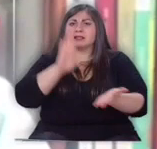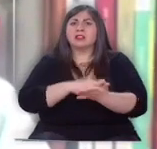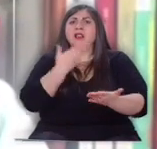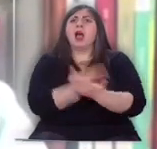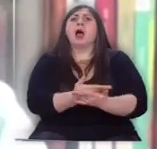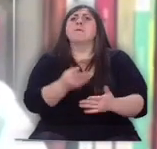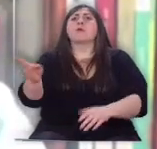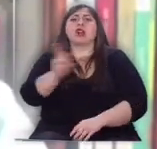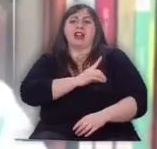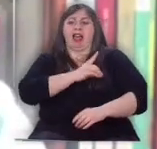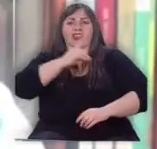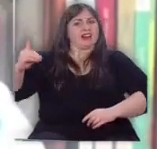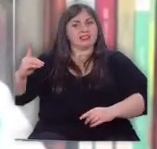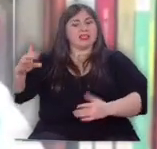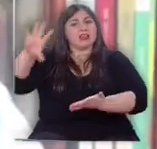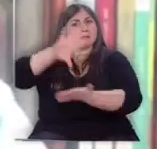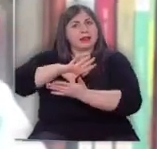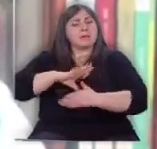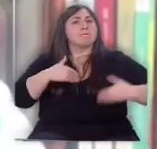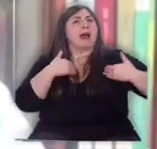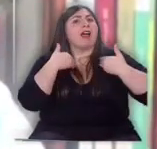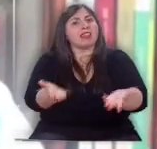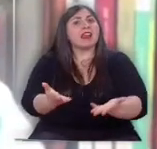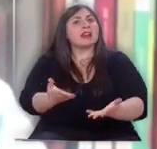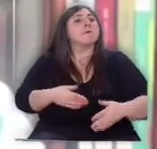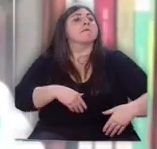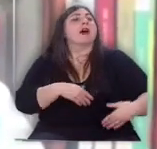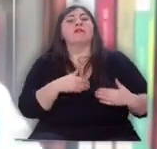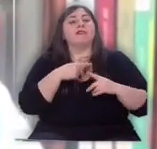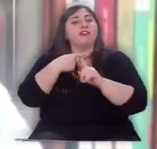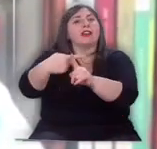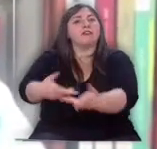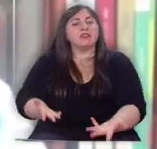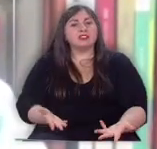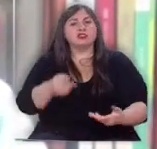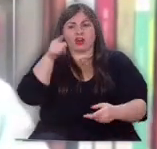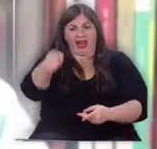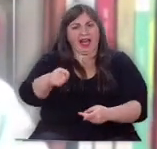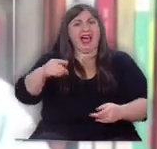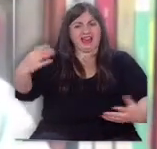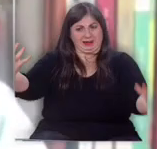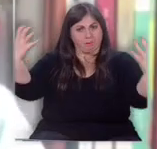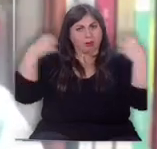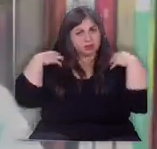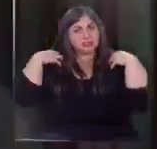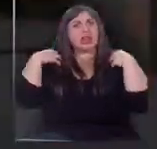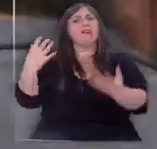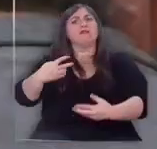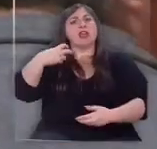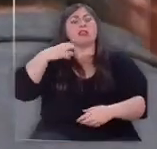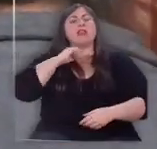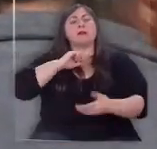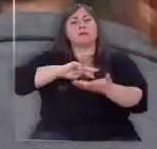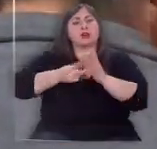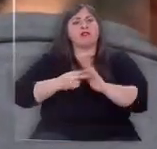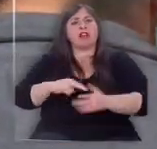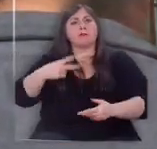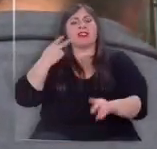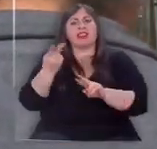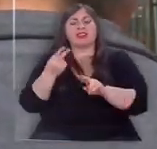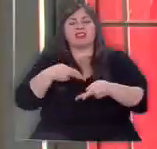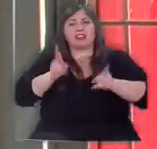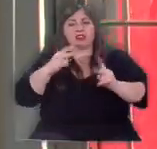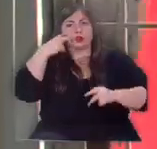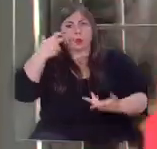por parte de la derecha para entregarles aún más beneficios de los que ya tienen a autores de crímenes de lesa humanidad. Mientras, la Comisión